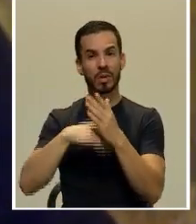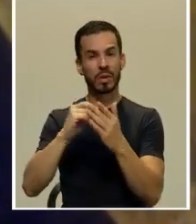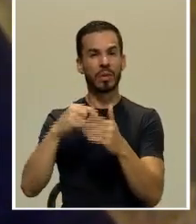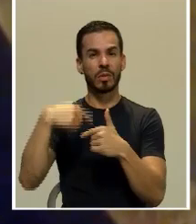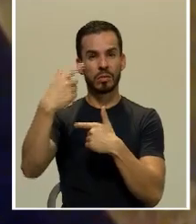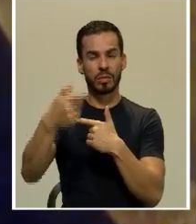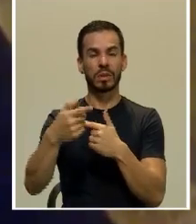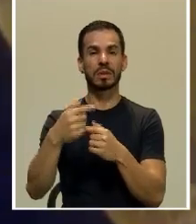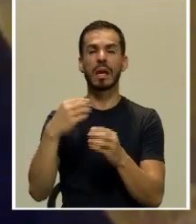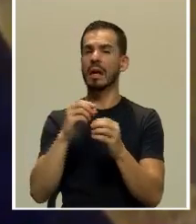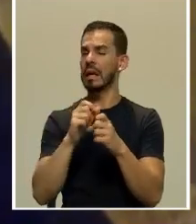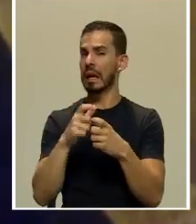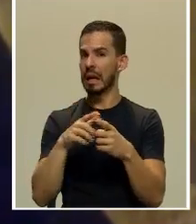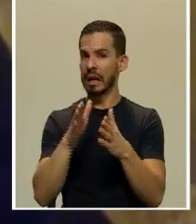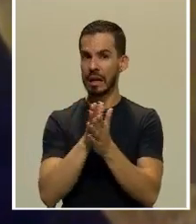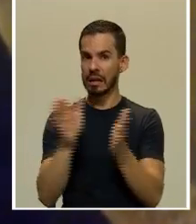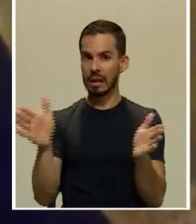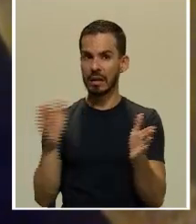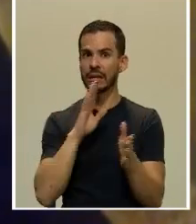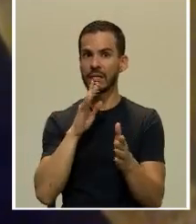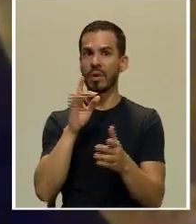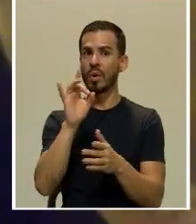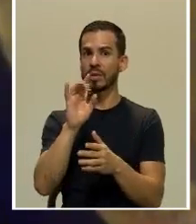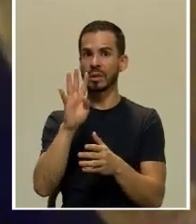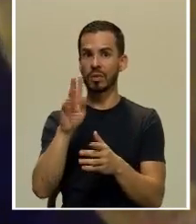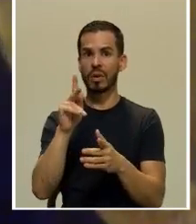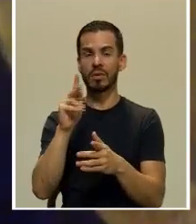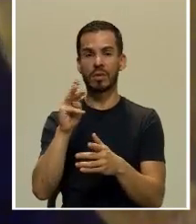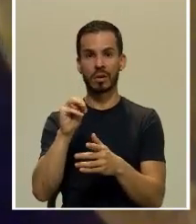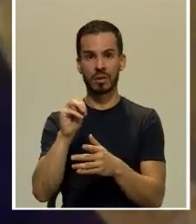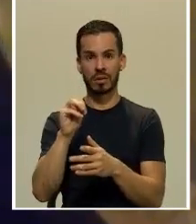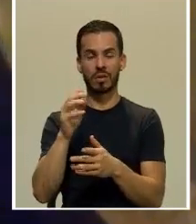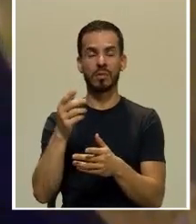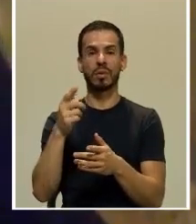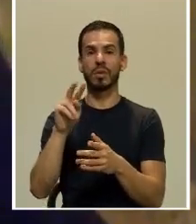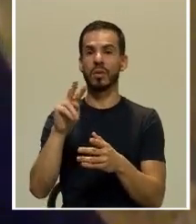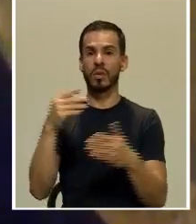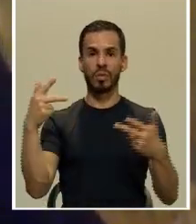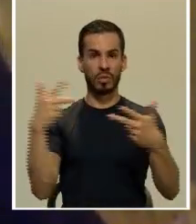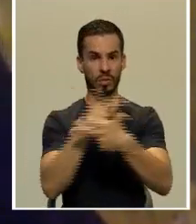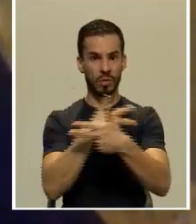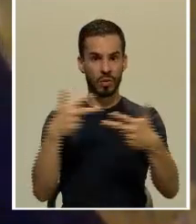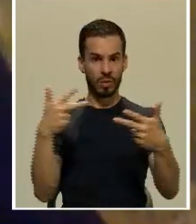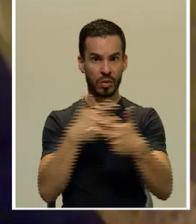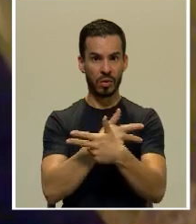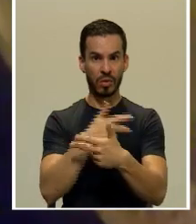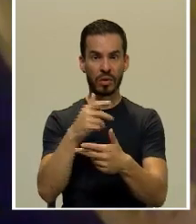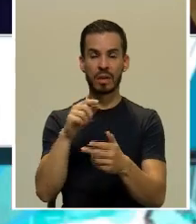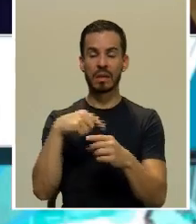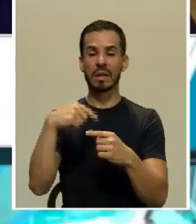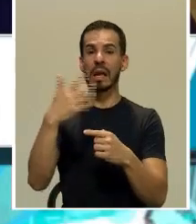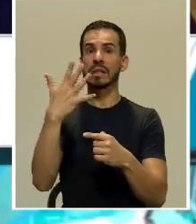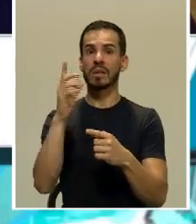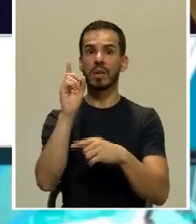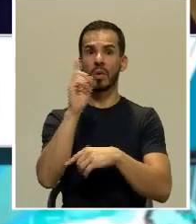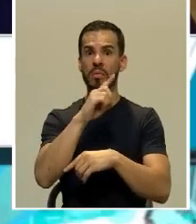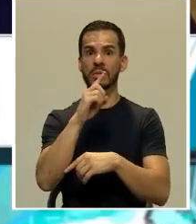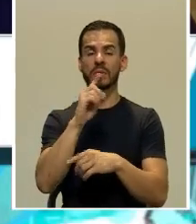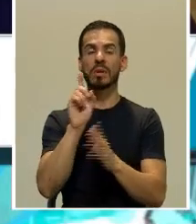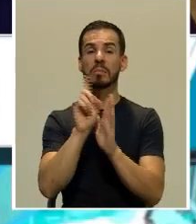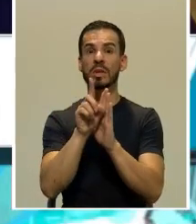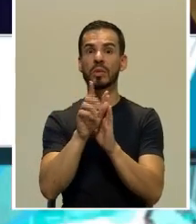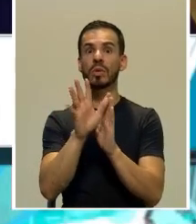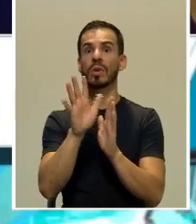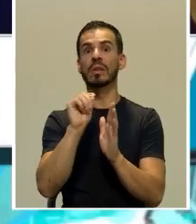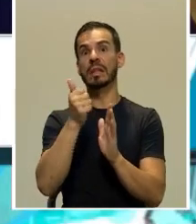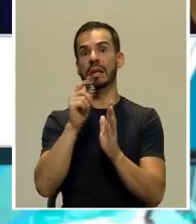poquitito más adelante. Pero a grandes rasgos estamos hablando de 84 kilómetros en doble vía, con servicio cada 5 minutos o 10 minutos en